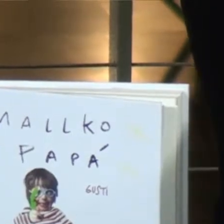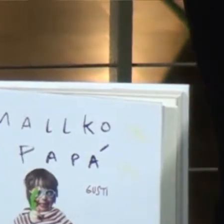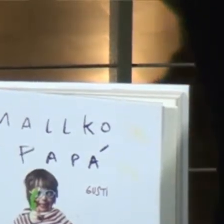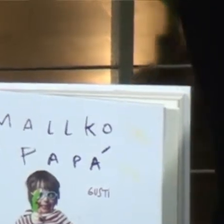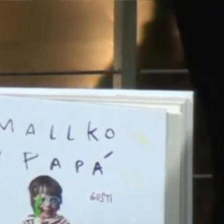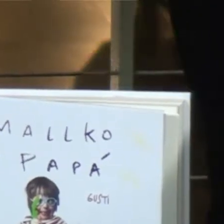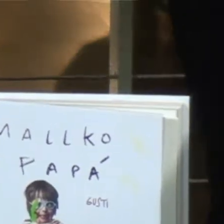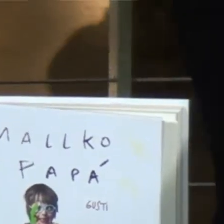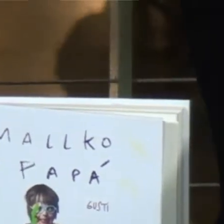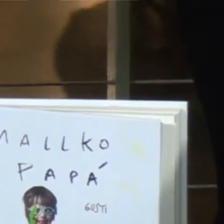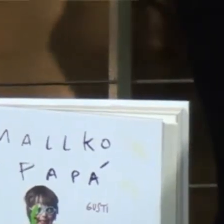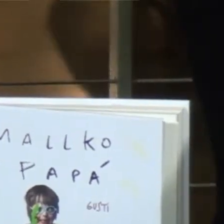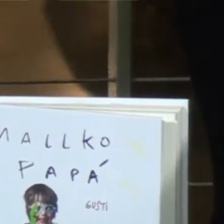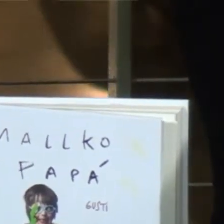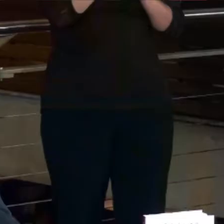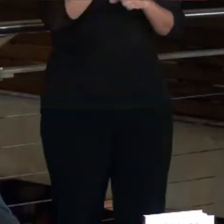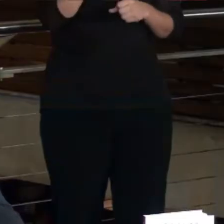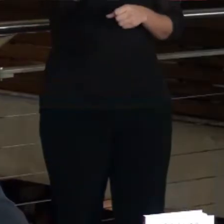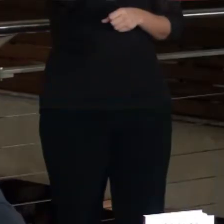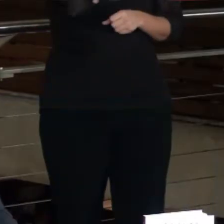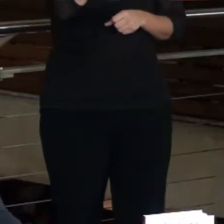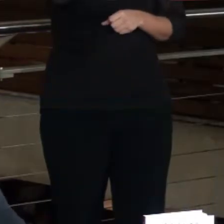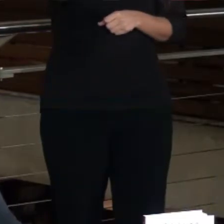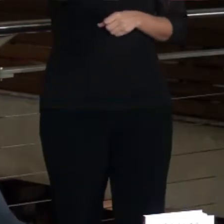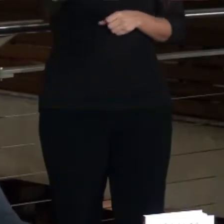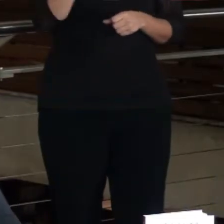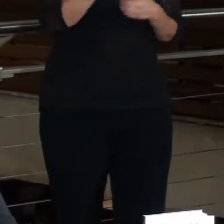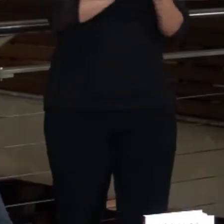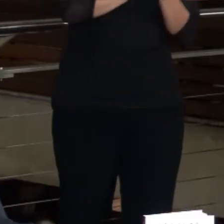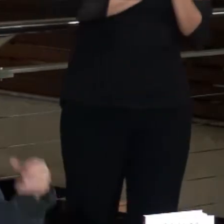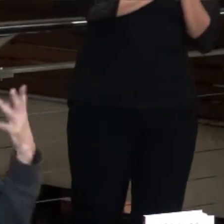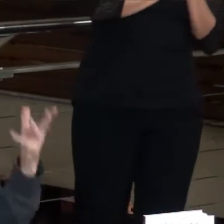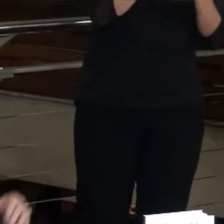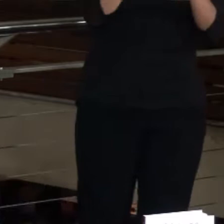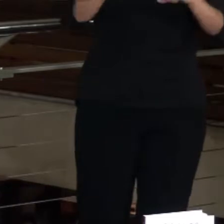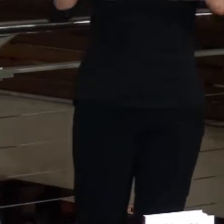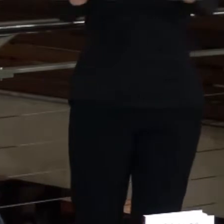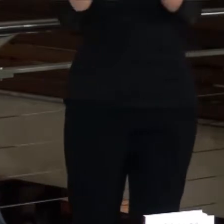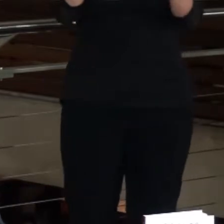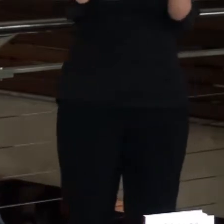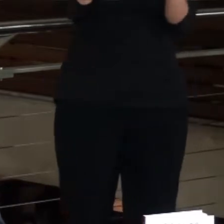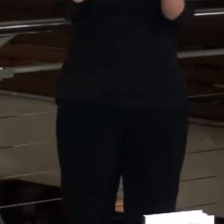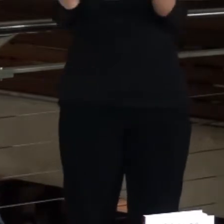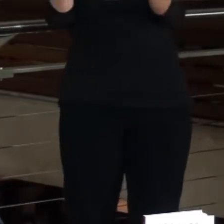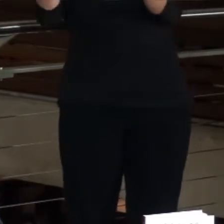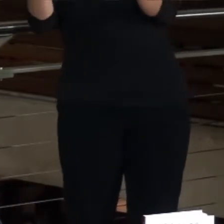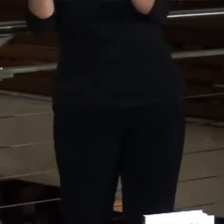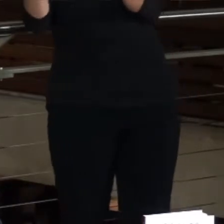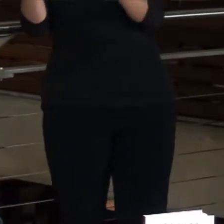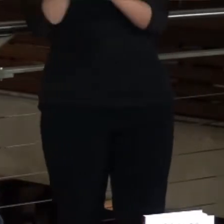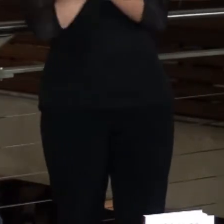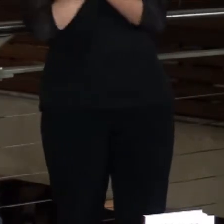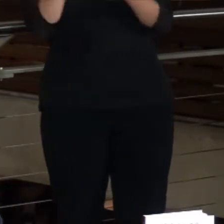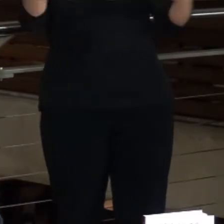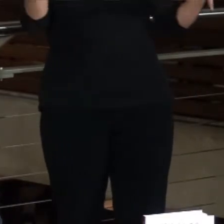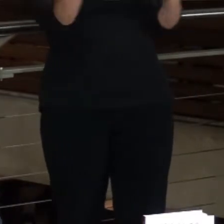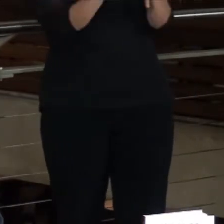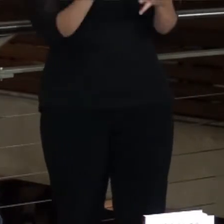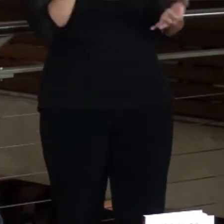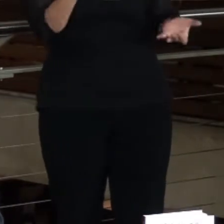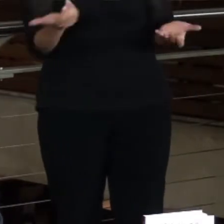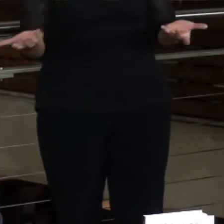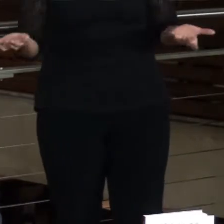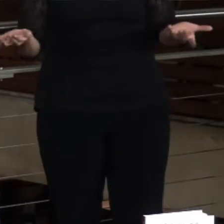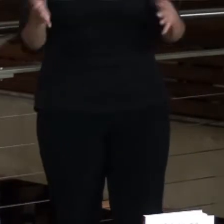digo el amor no cuenta cromosomas y me quedé con esa frase y el secreto es